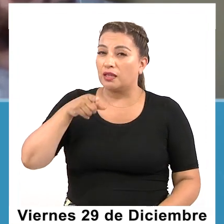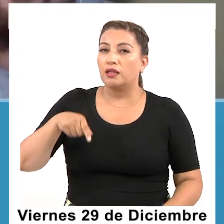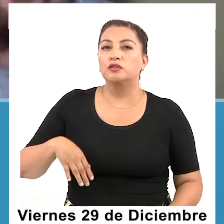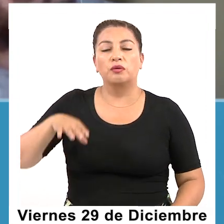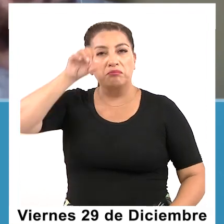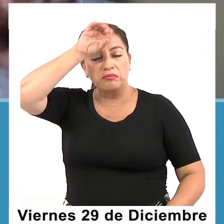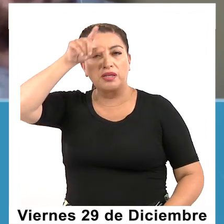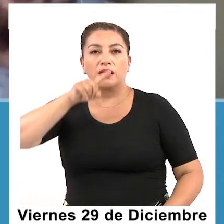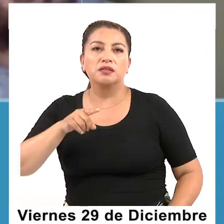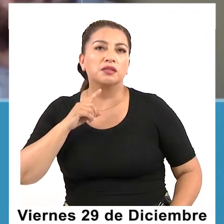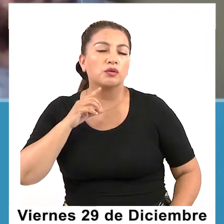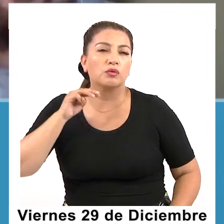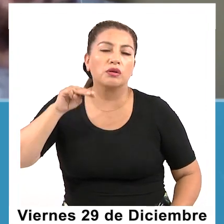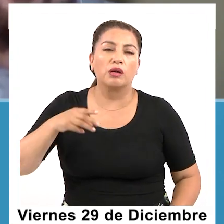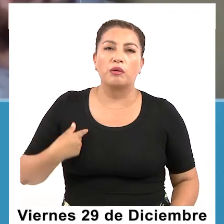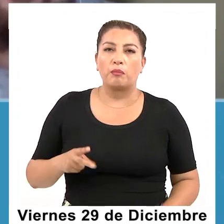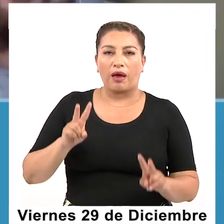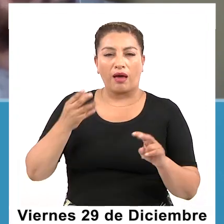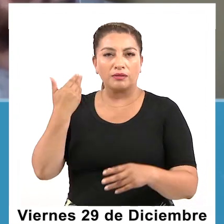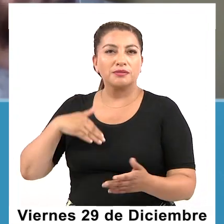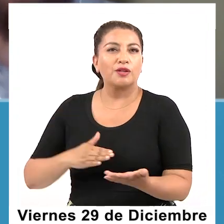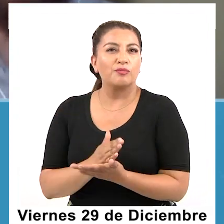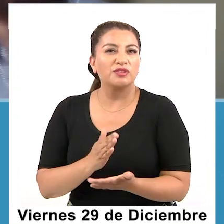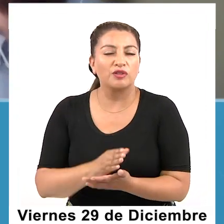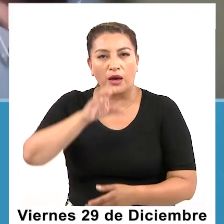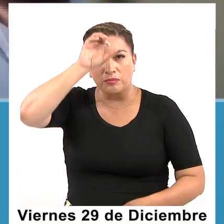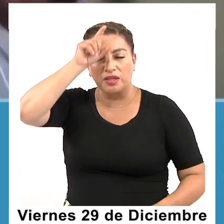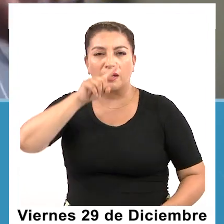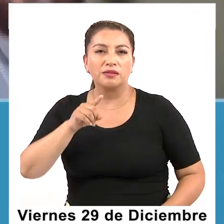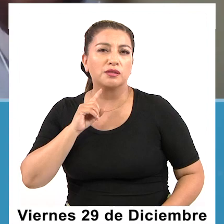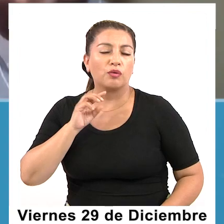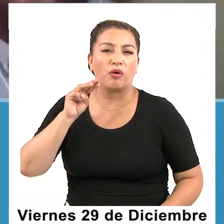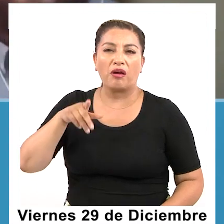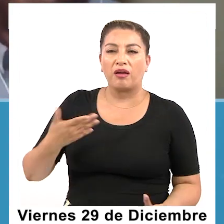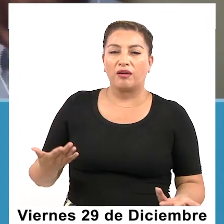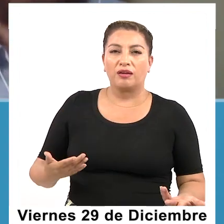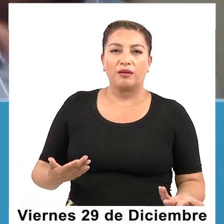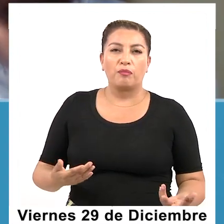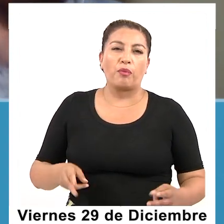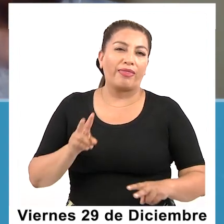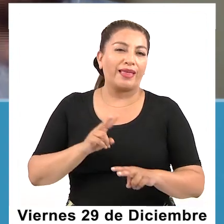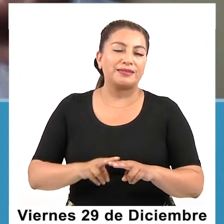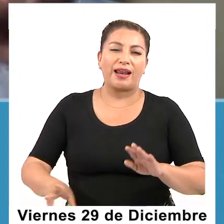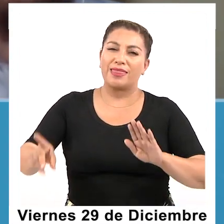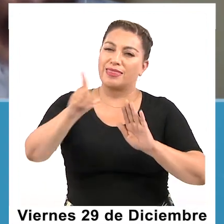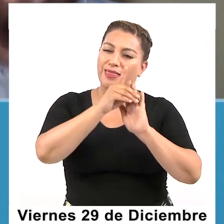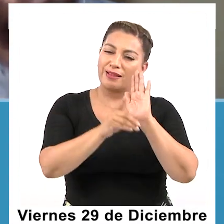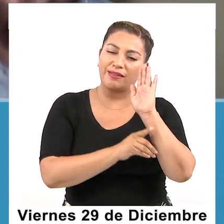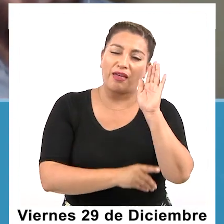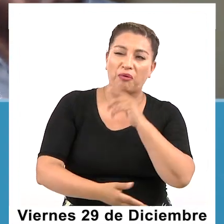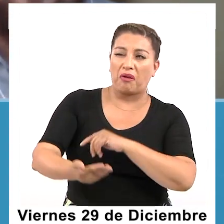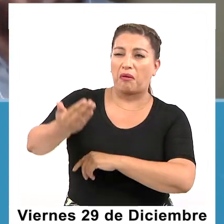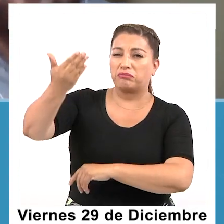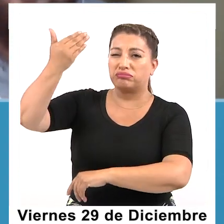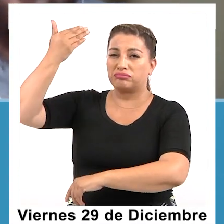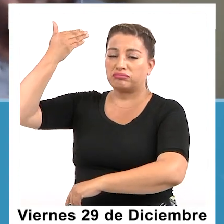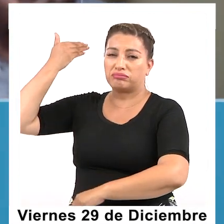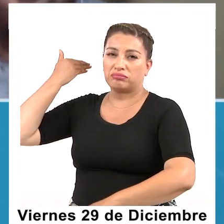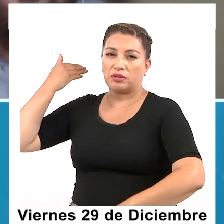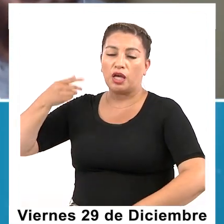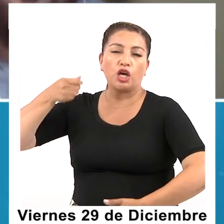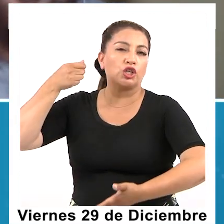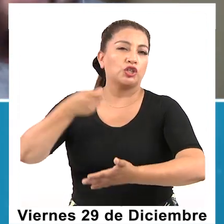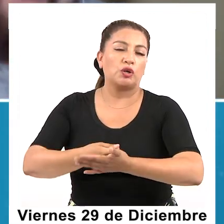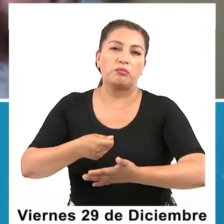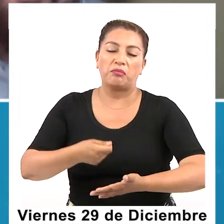SQM, no solamente por el origen de SQM, porque podríamos llegar hasta la dictadura civil militar cuando Ponce Lerú lo claro, compra a su suegro,